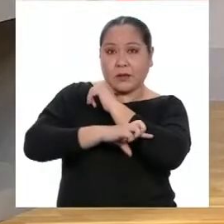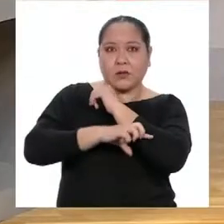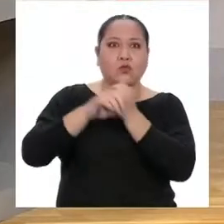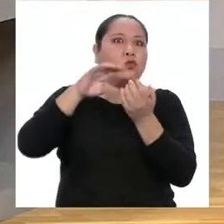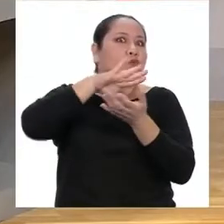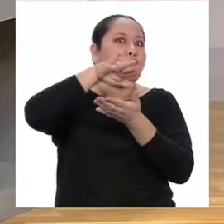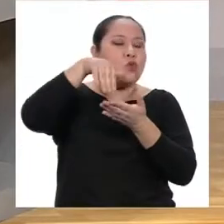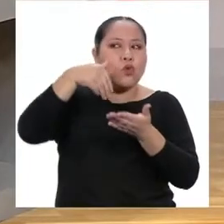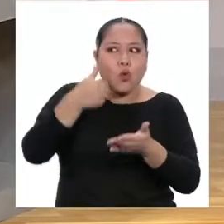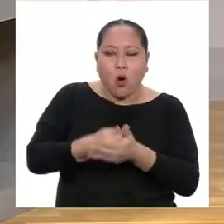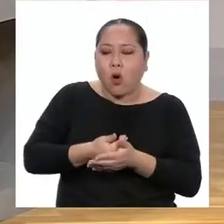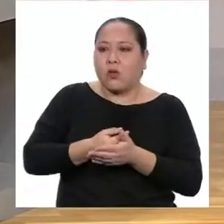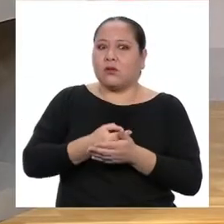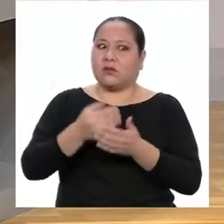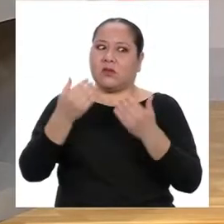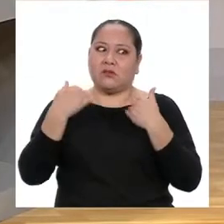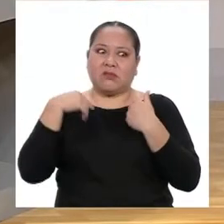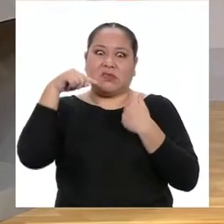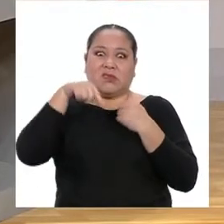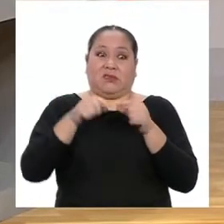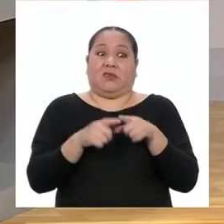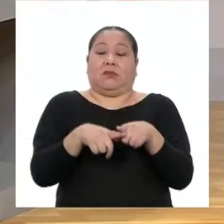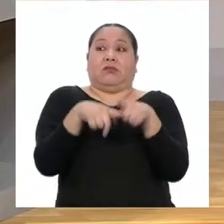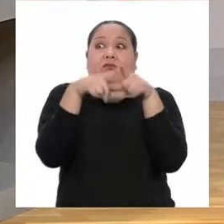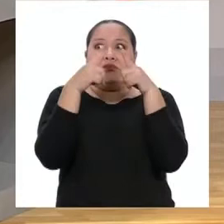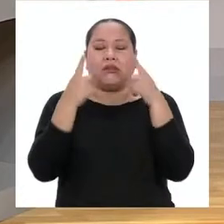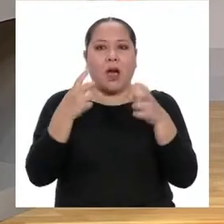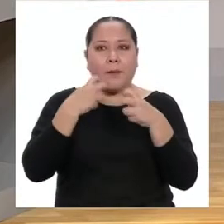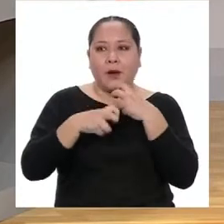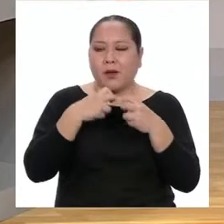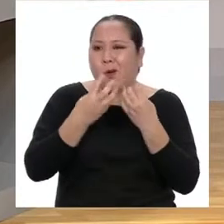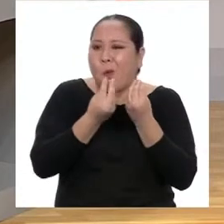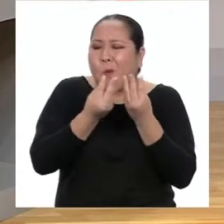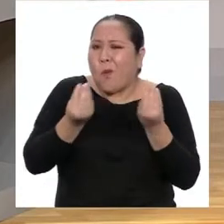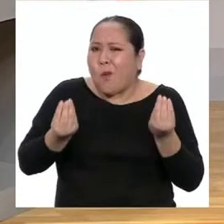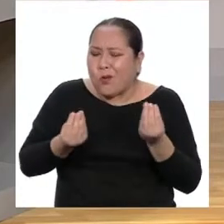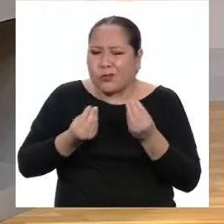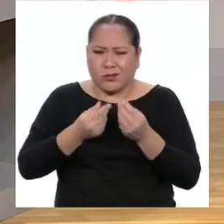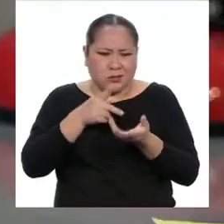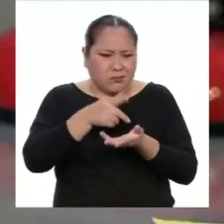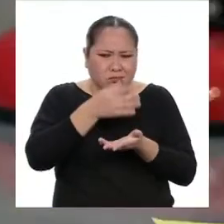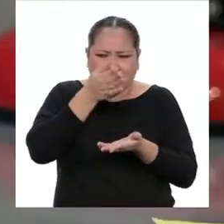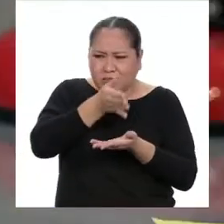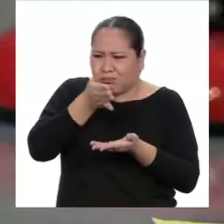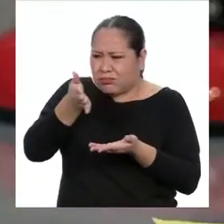Todas y todos tenemos ese gran problema. Son muchos casos. Mira,